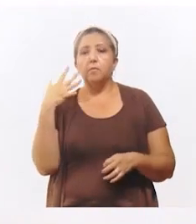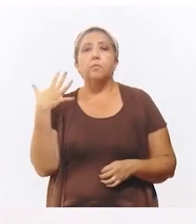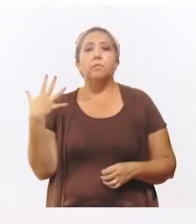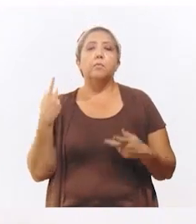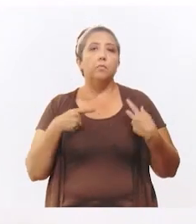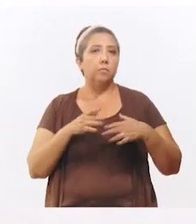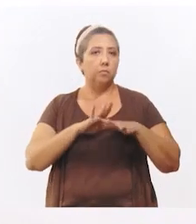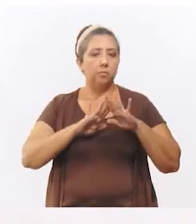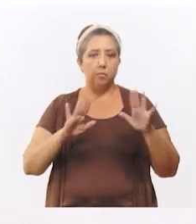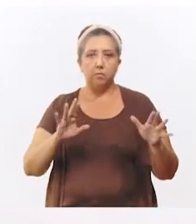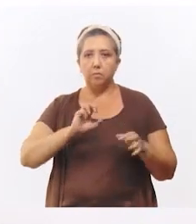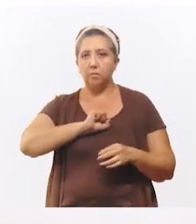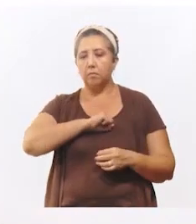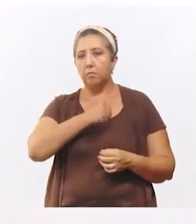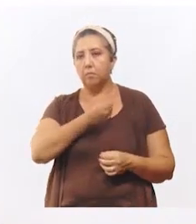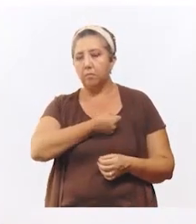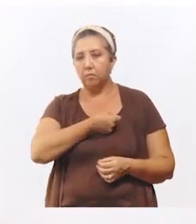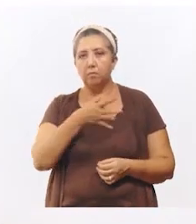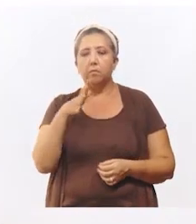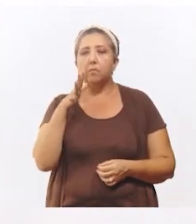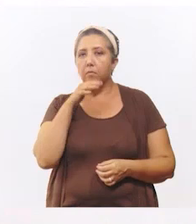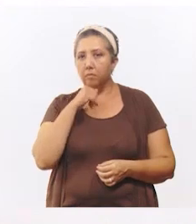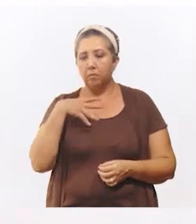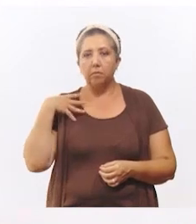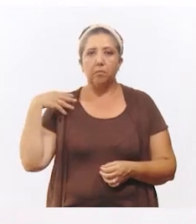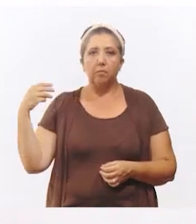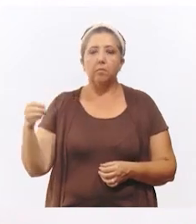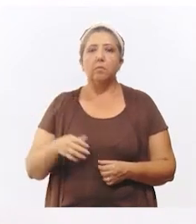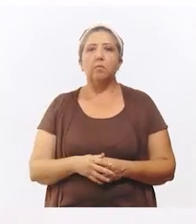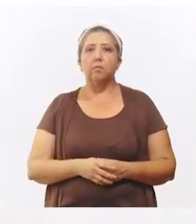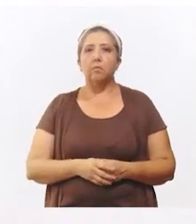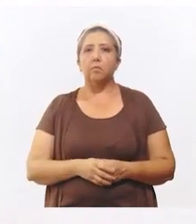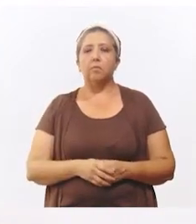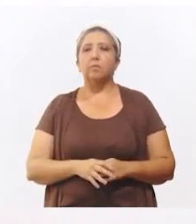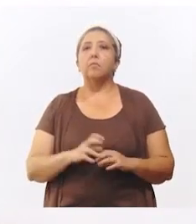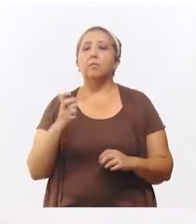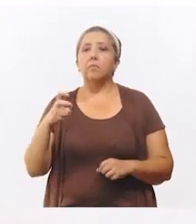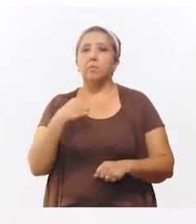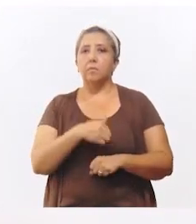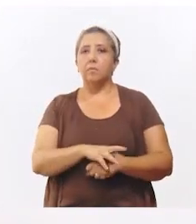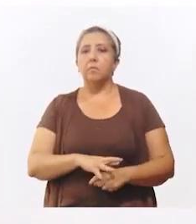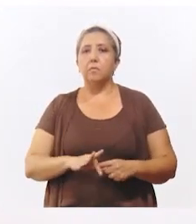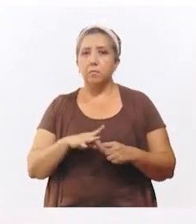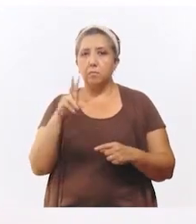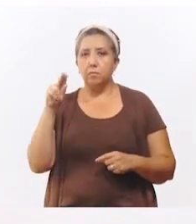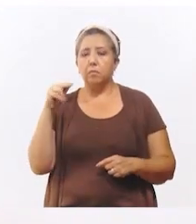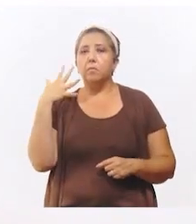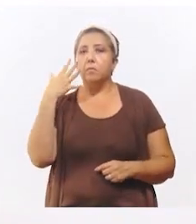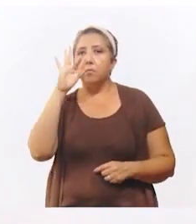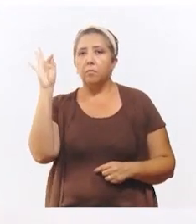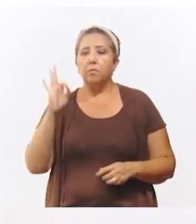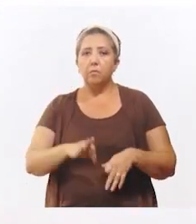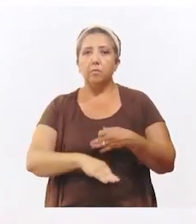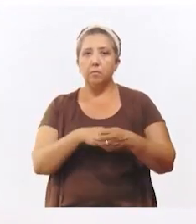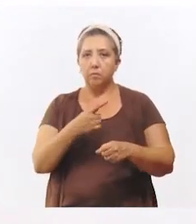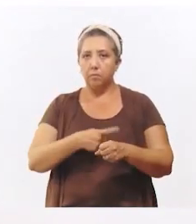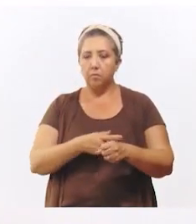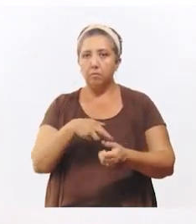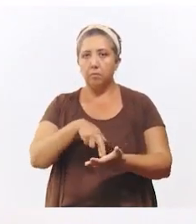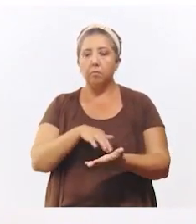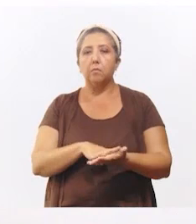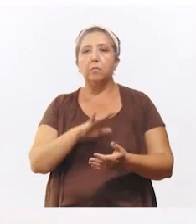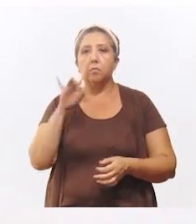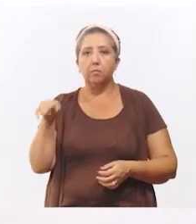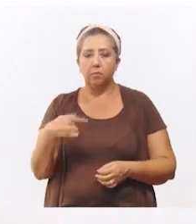38.655 pacientes ya se recuperaron, no presentan síntomas ni pueden contagiar. Esta cifra representa el 85% del total de